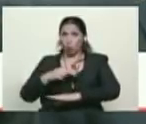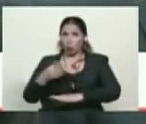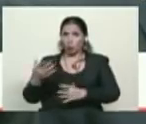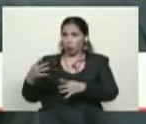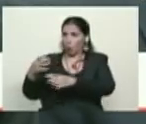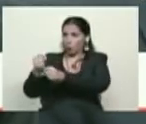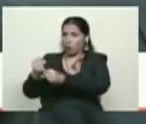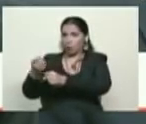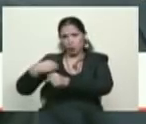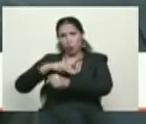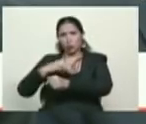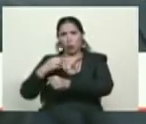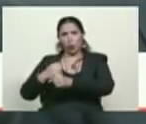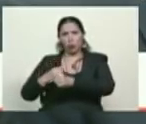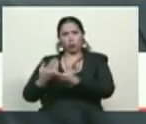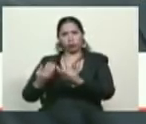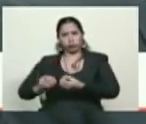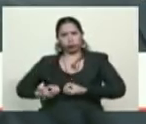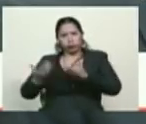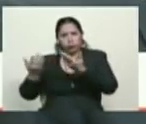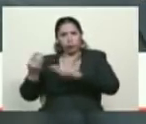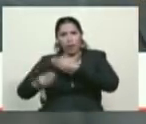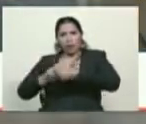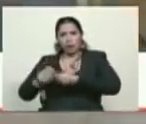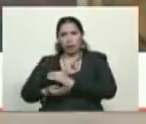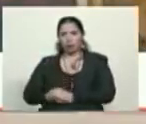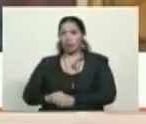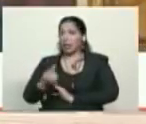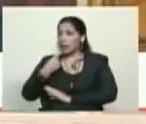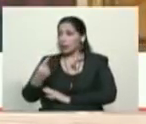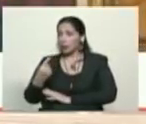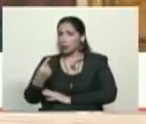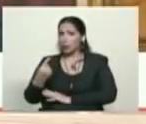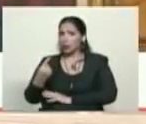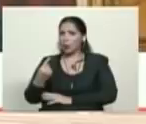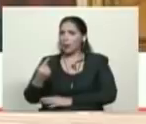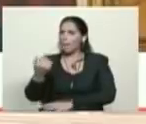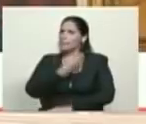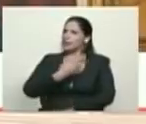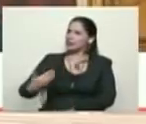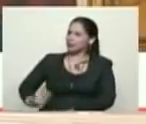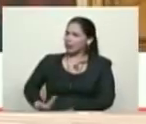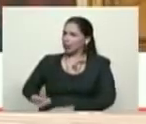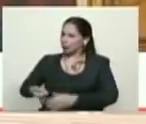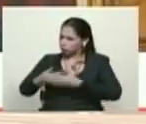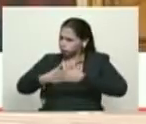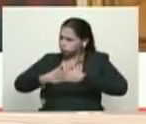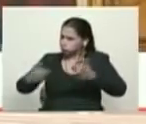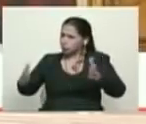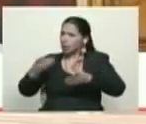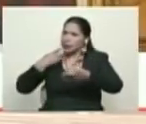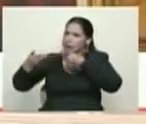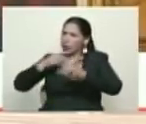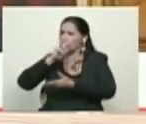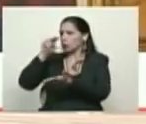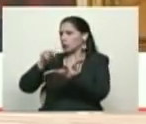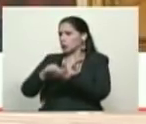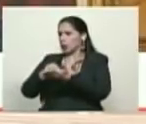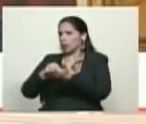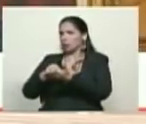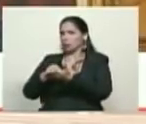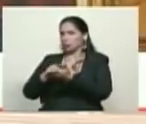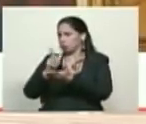y estamos dispuestos a hacer. Y le dijo, el presidente es el primero que está dispuesto al diálogo nacional sin